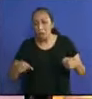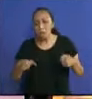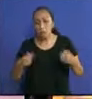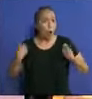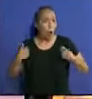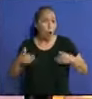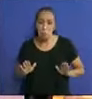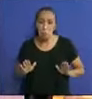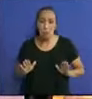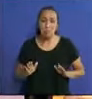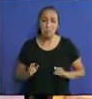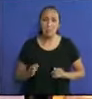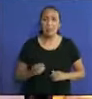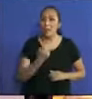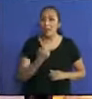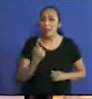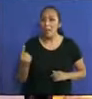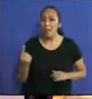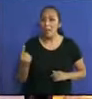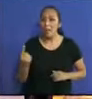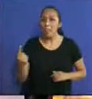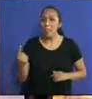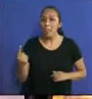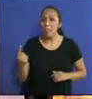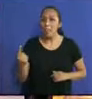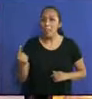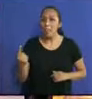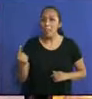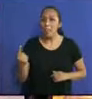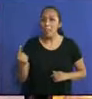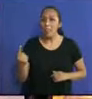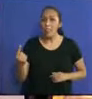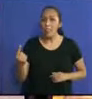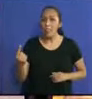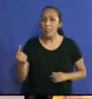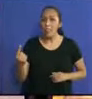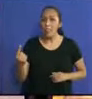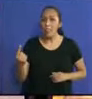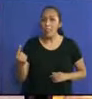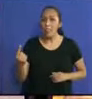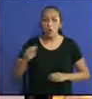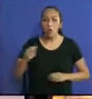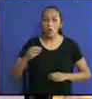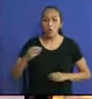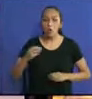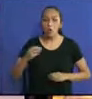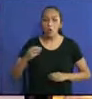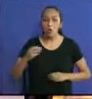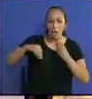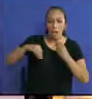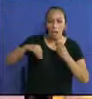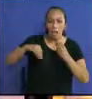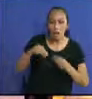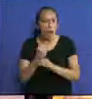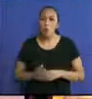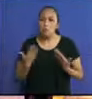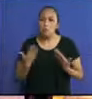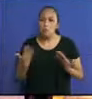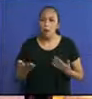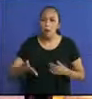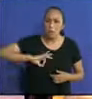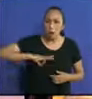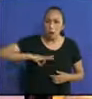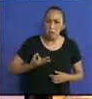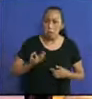casa, en la familia, en la escuela, en el trabajo. Quiere realizar en nuestra vida ordinaria